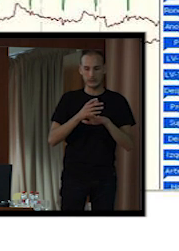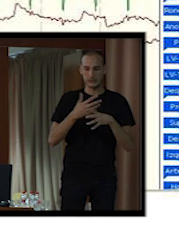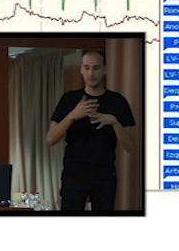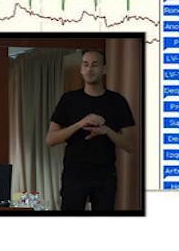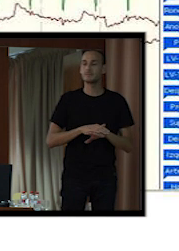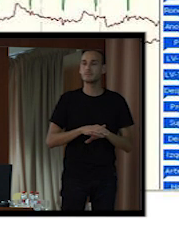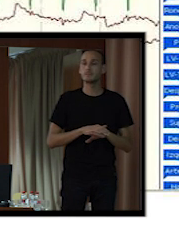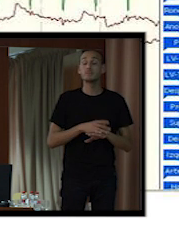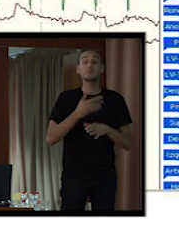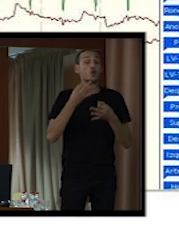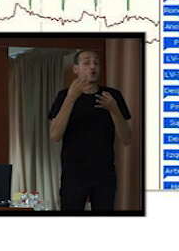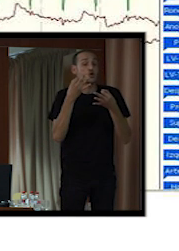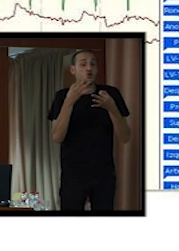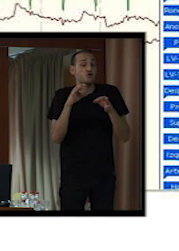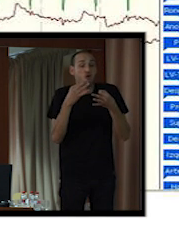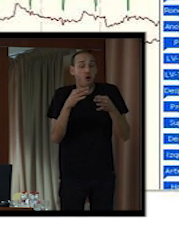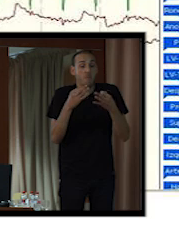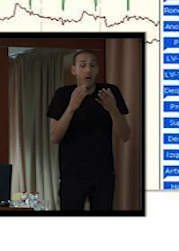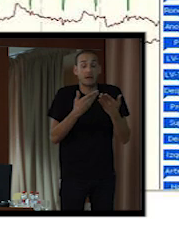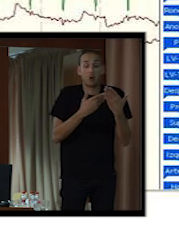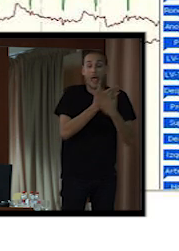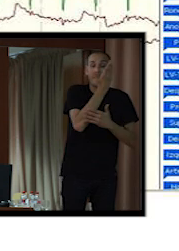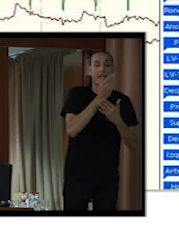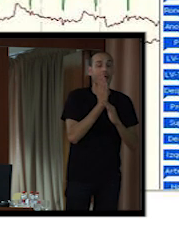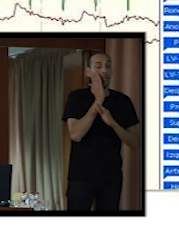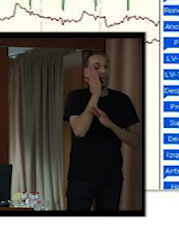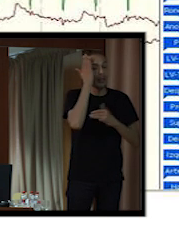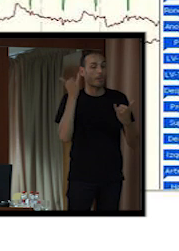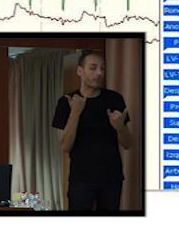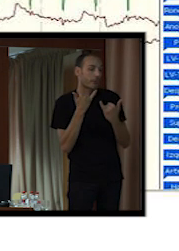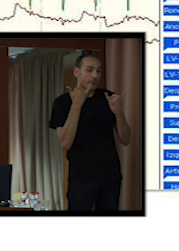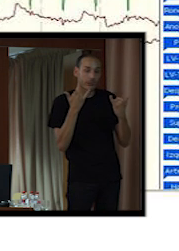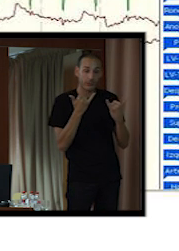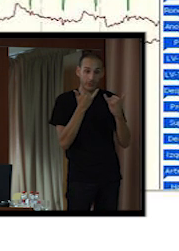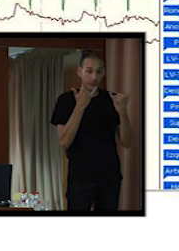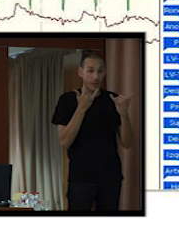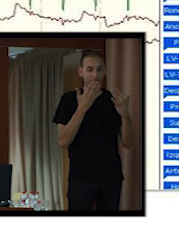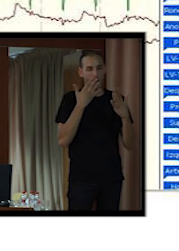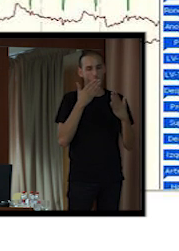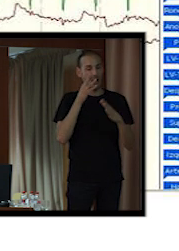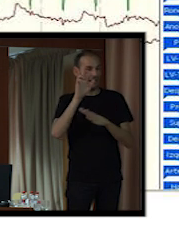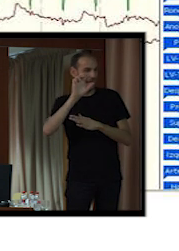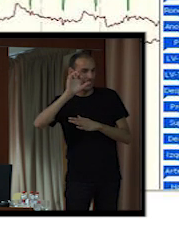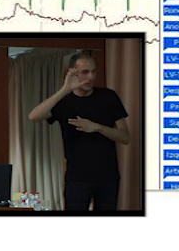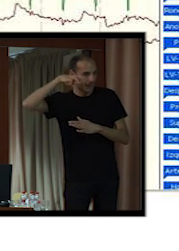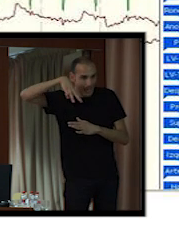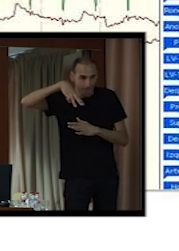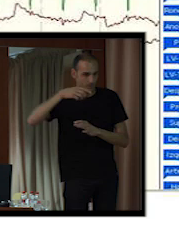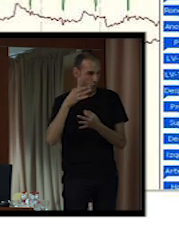Lo normal es que el paciente haga una pequeña cabezada. ¿Lo veis ahí? Ha hecho una pequeña cabezada durante el test de latencia.